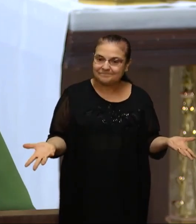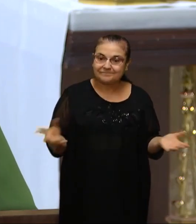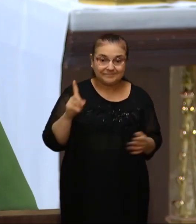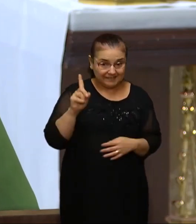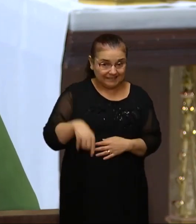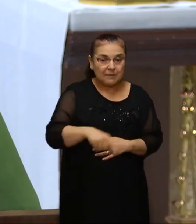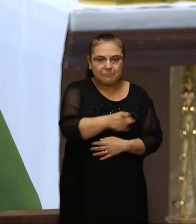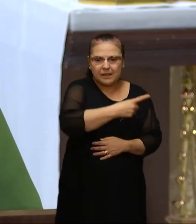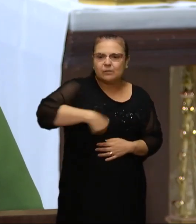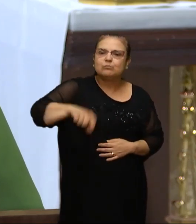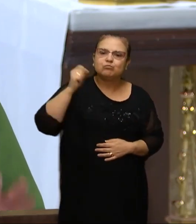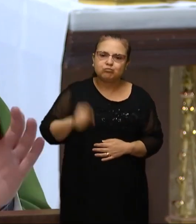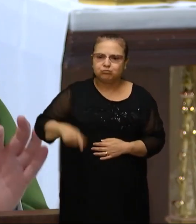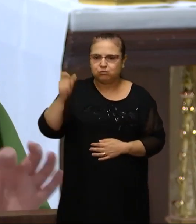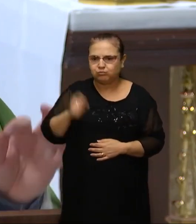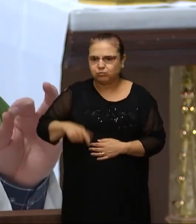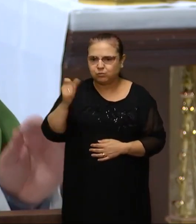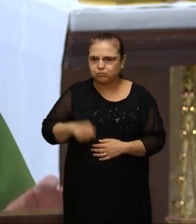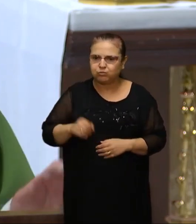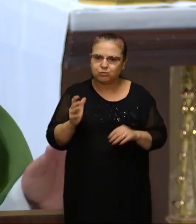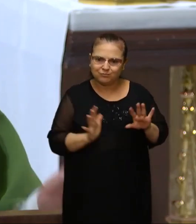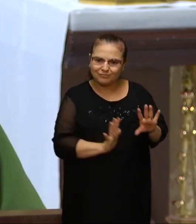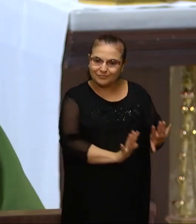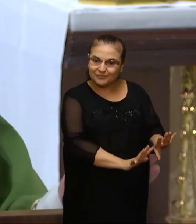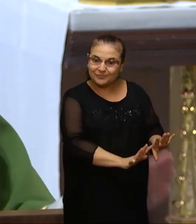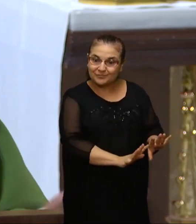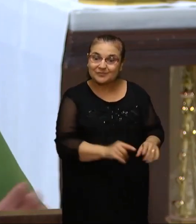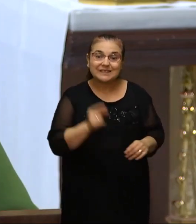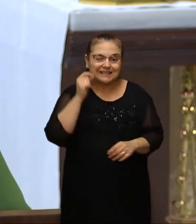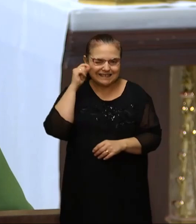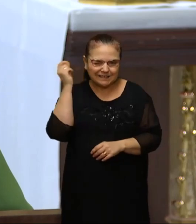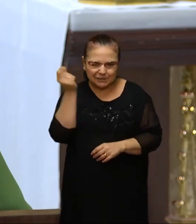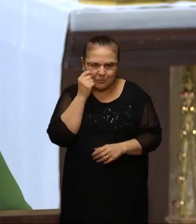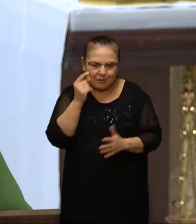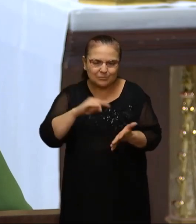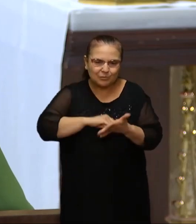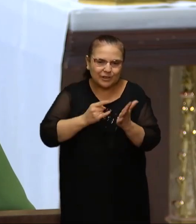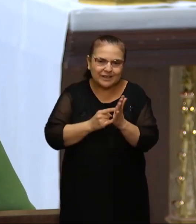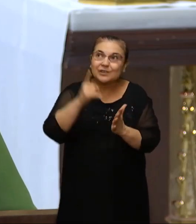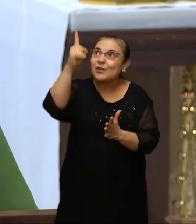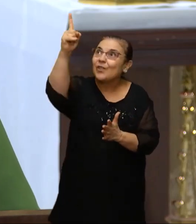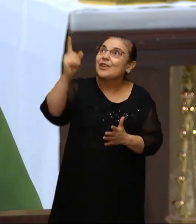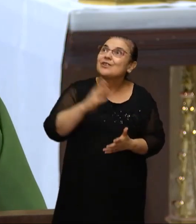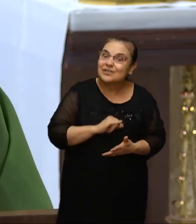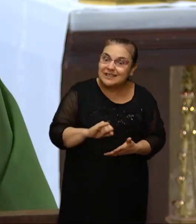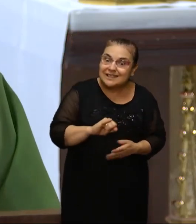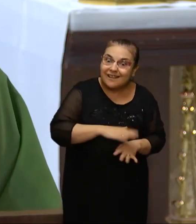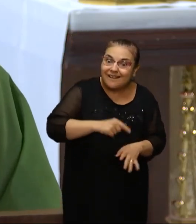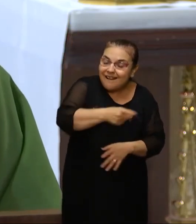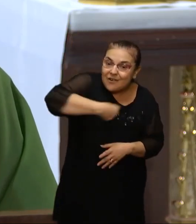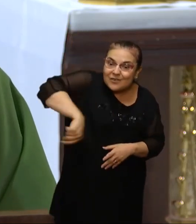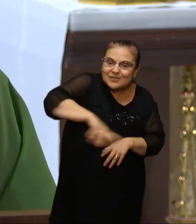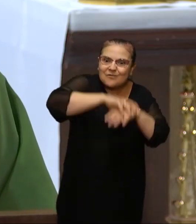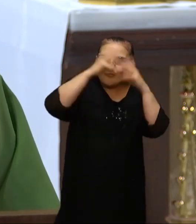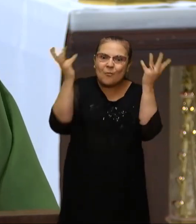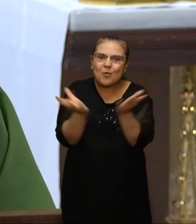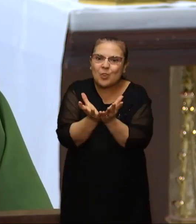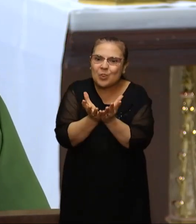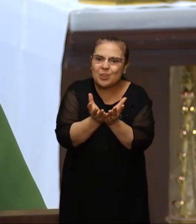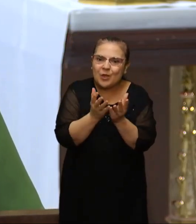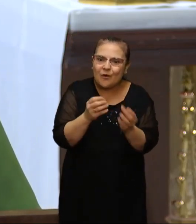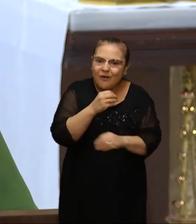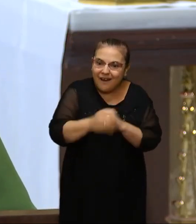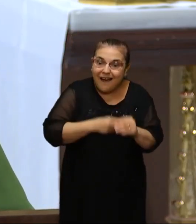dejemos nuestras rutinas que descubramos el proyecto que Dios tiene para nuestro mundo que seamos capaces de construir Aquí y